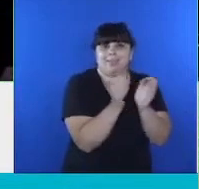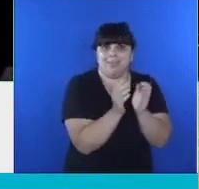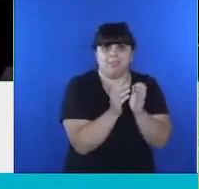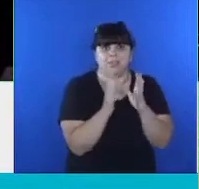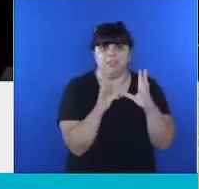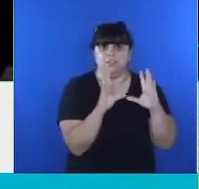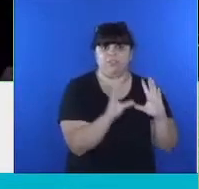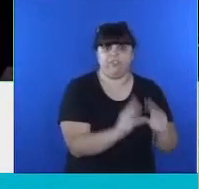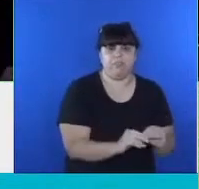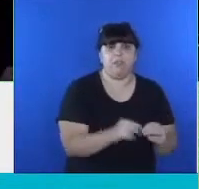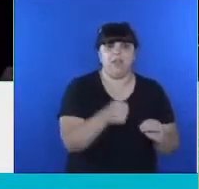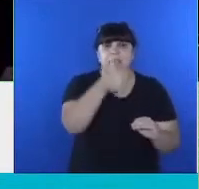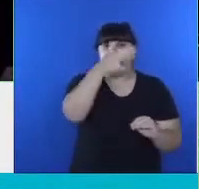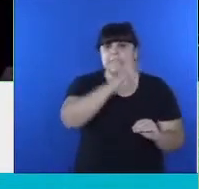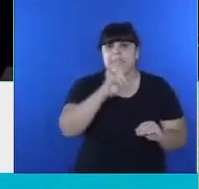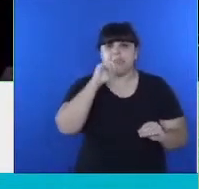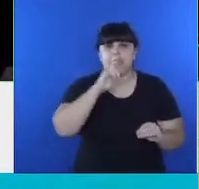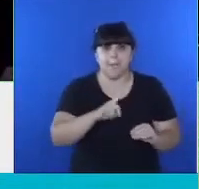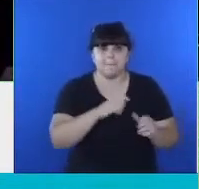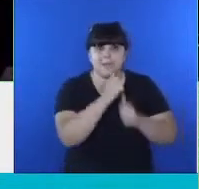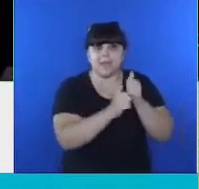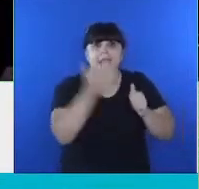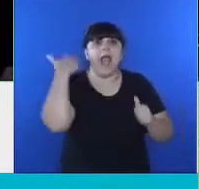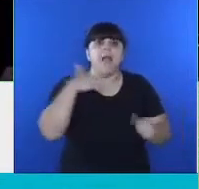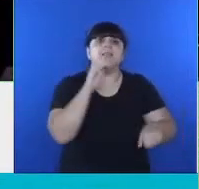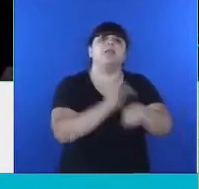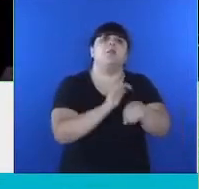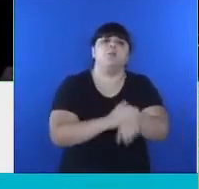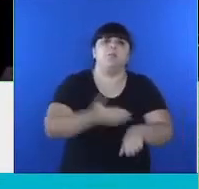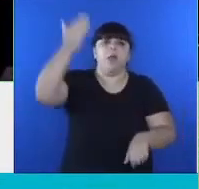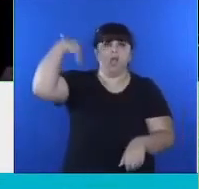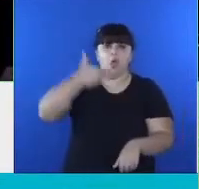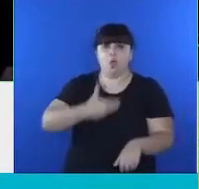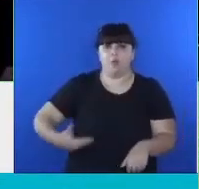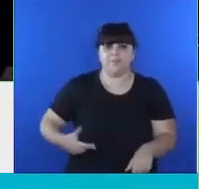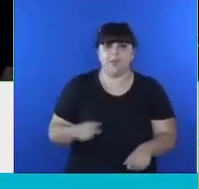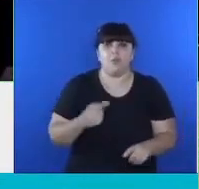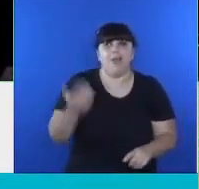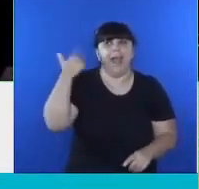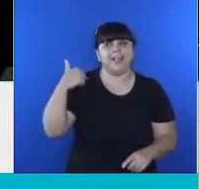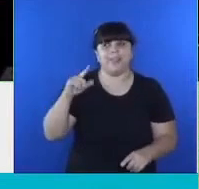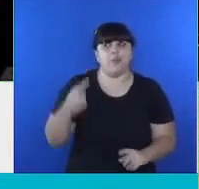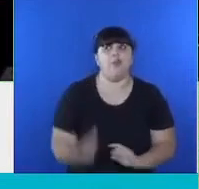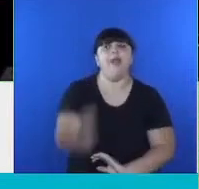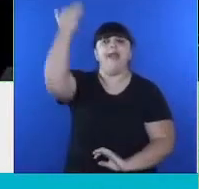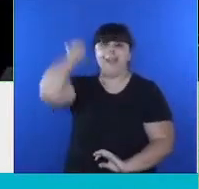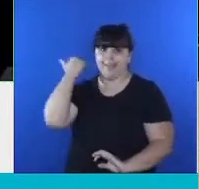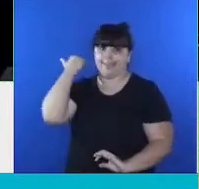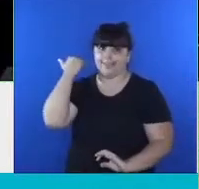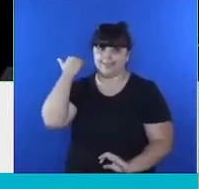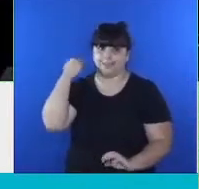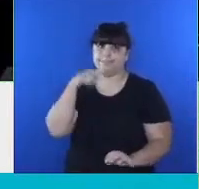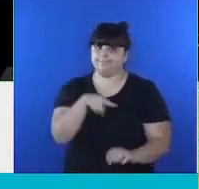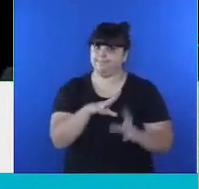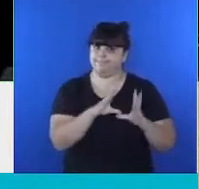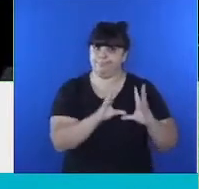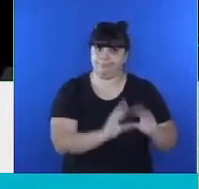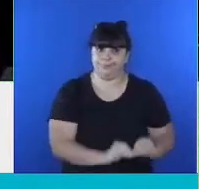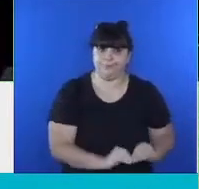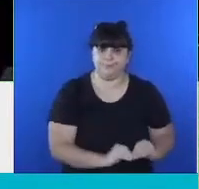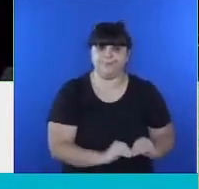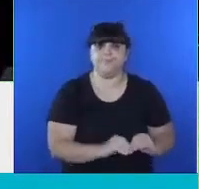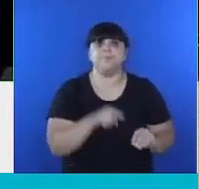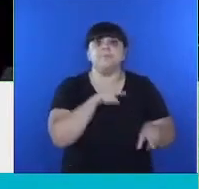pymes, más de 60.000 que se habían perdido durante el gobierno anterior, no el anterior a este, el otro, que fueron